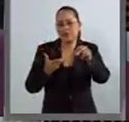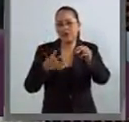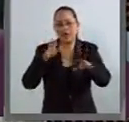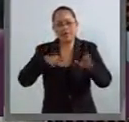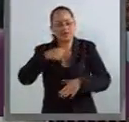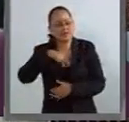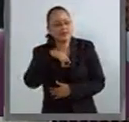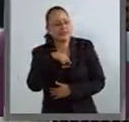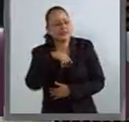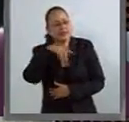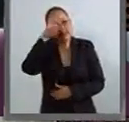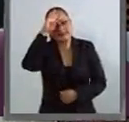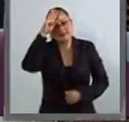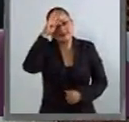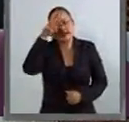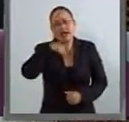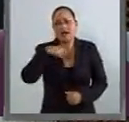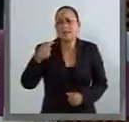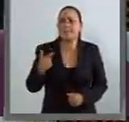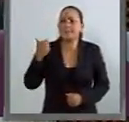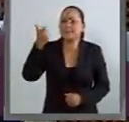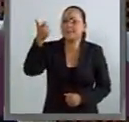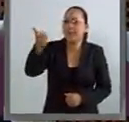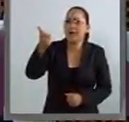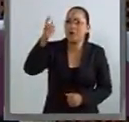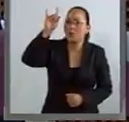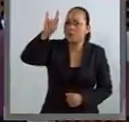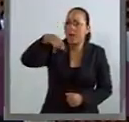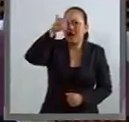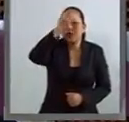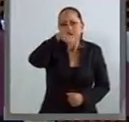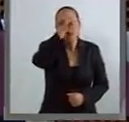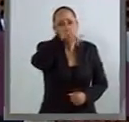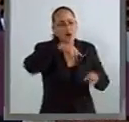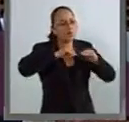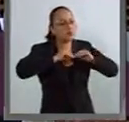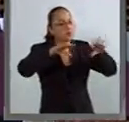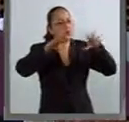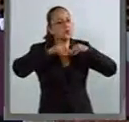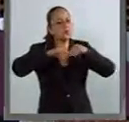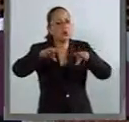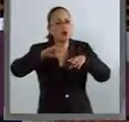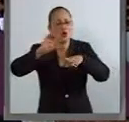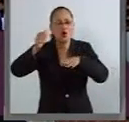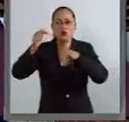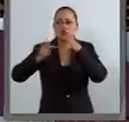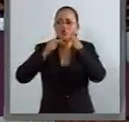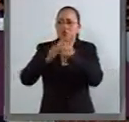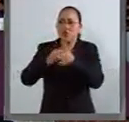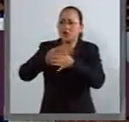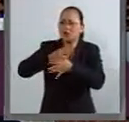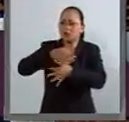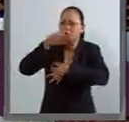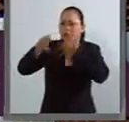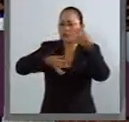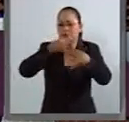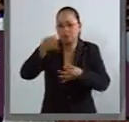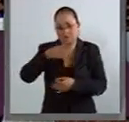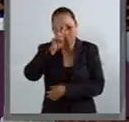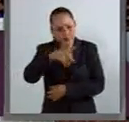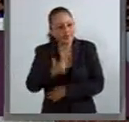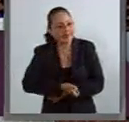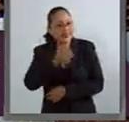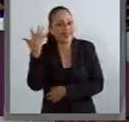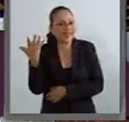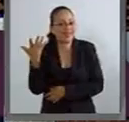uno pretende ir y pagar el espectacular o ir y pagar en otros espacios que sí son muy